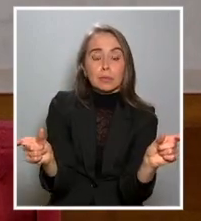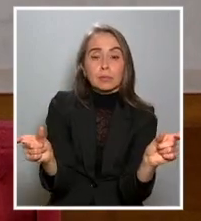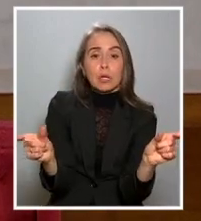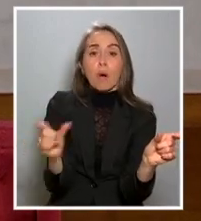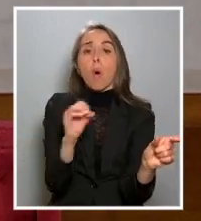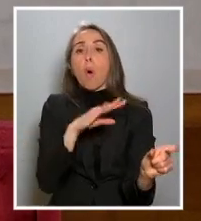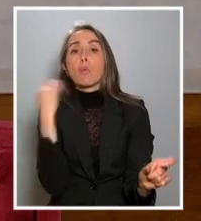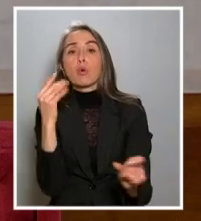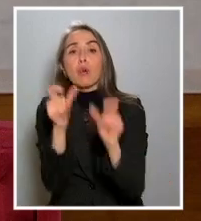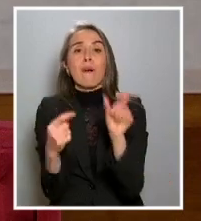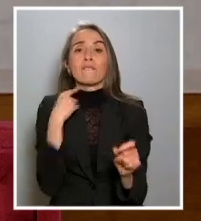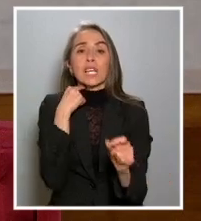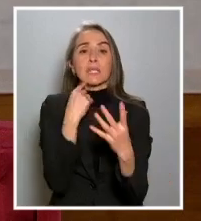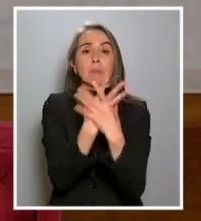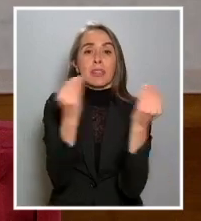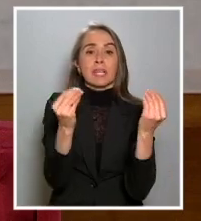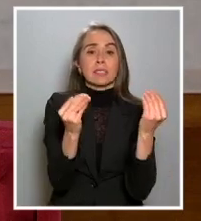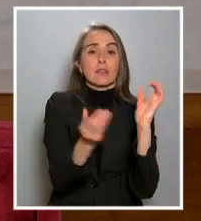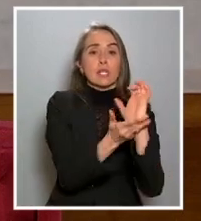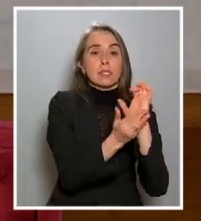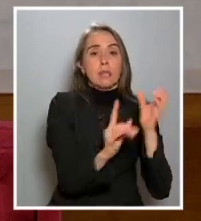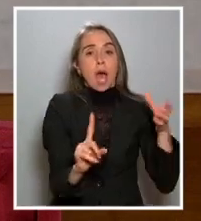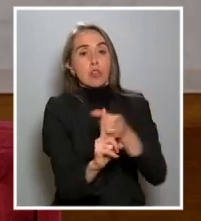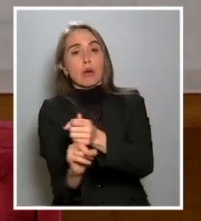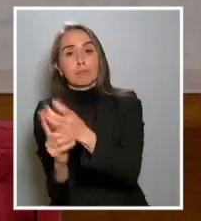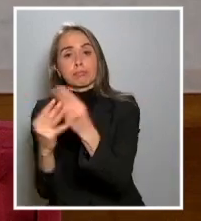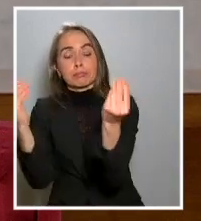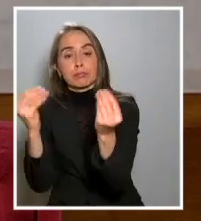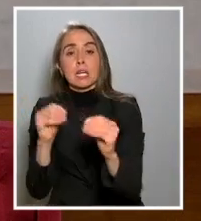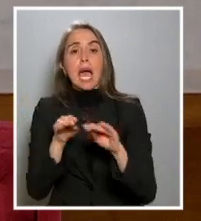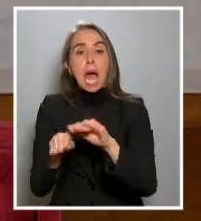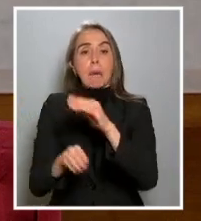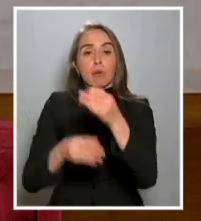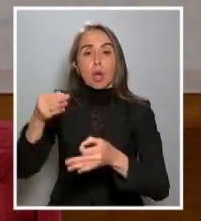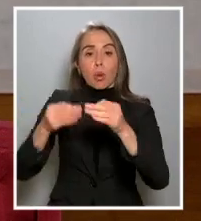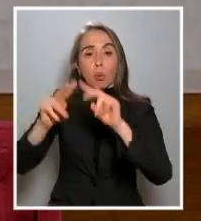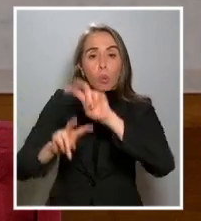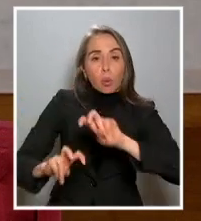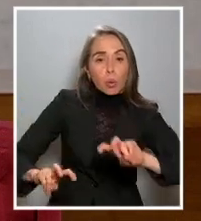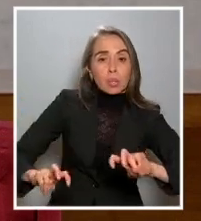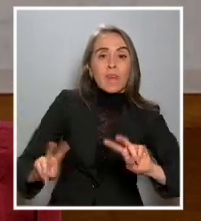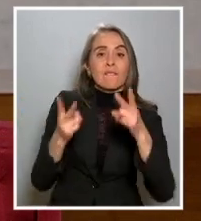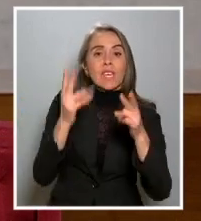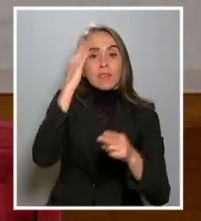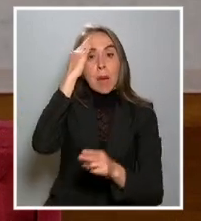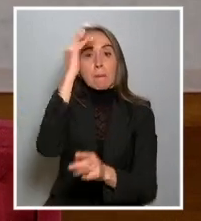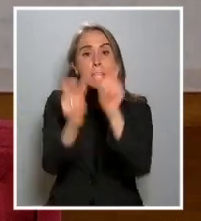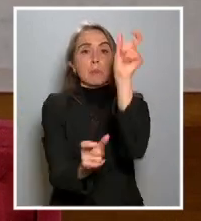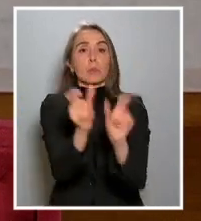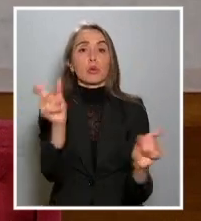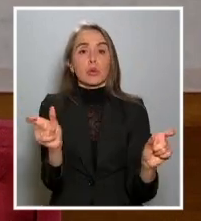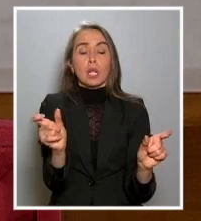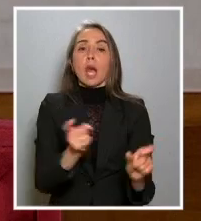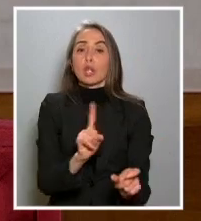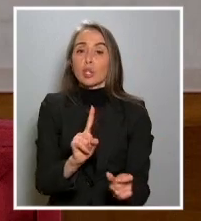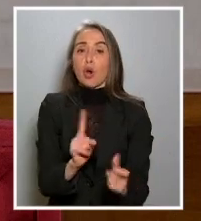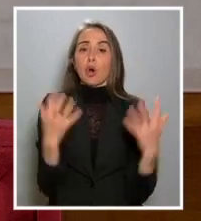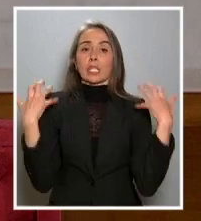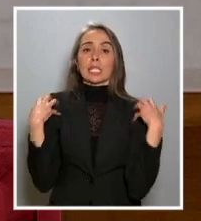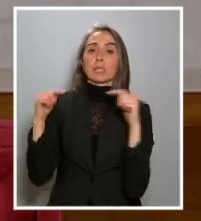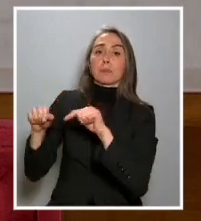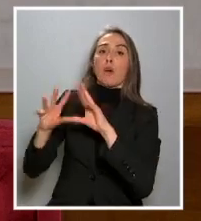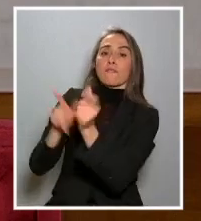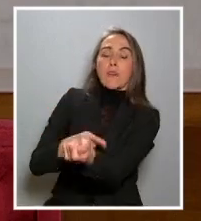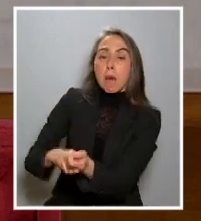o muerte de las víctimas de desaparición forzada, apoyar los procesos judiciales y mantener viva su memoria, y no una responsabilidad